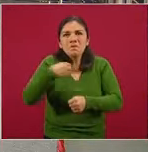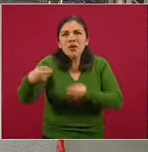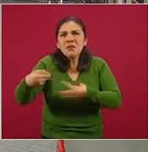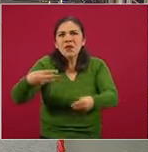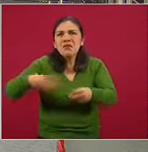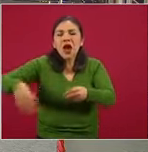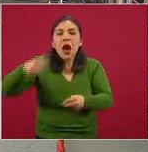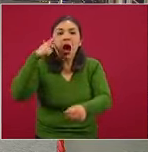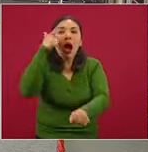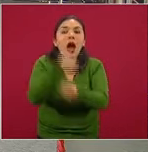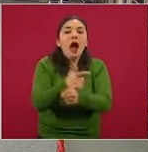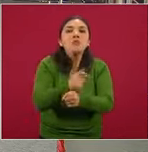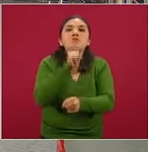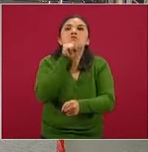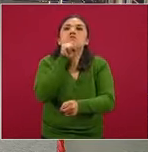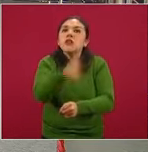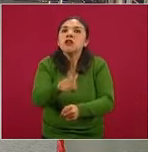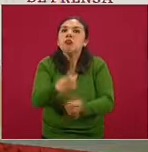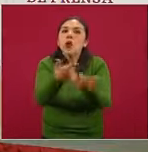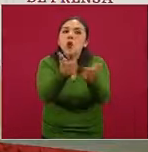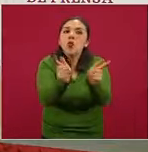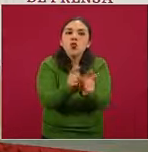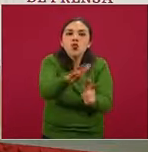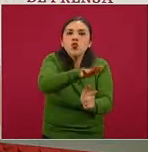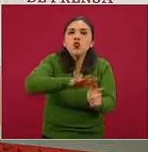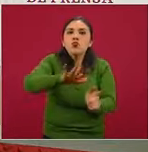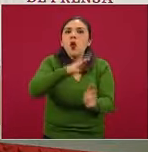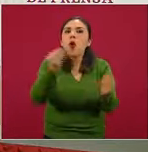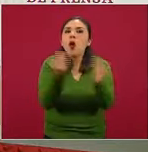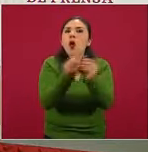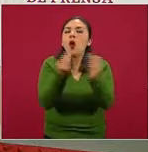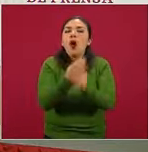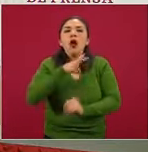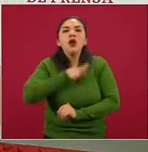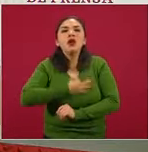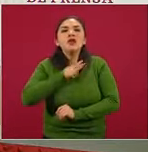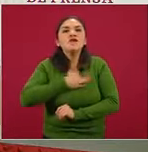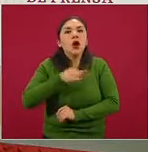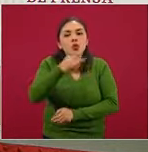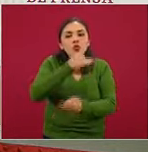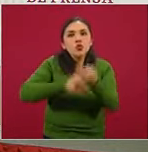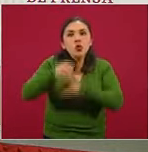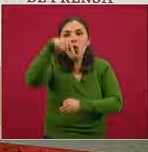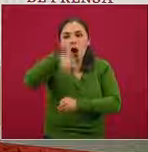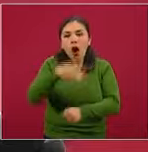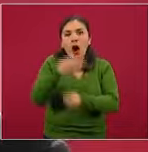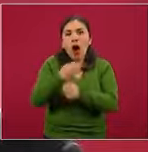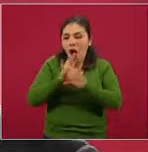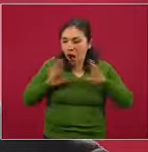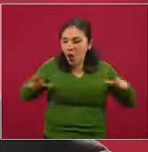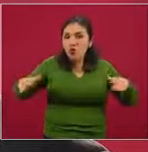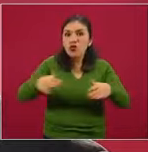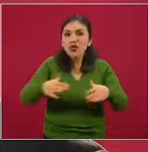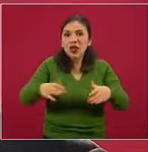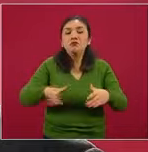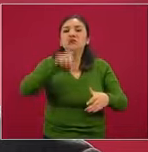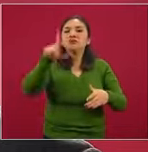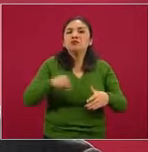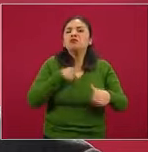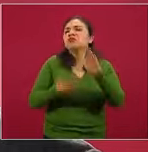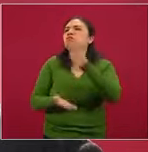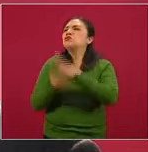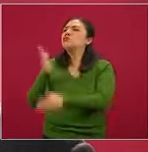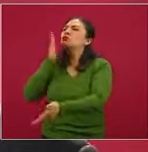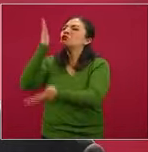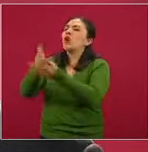que se identifica que hay una misma cepa que nos infectó a todas y todos los que estamos aquí. Y luego nosotros vamos y contagiamos a